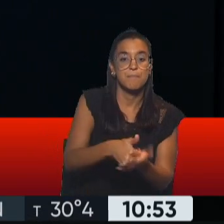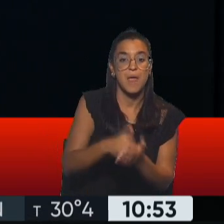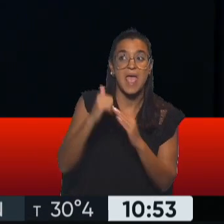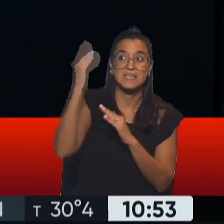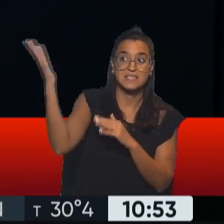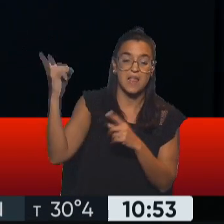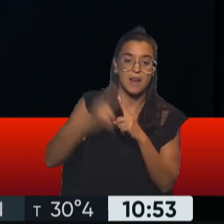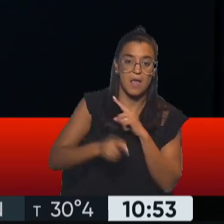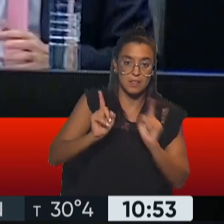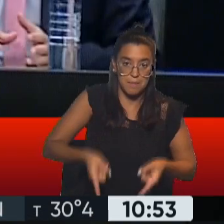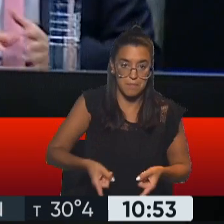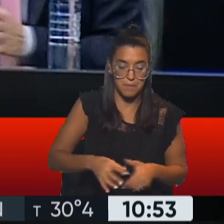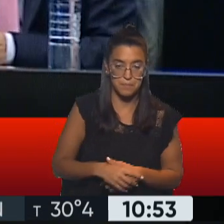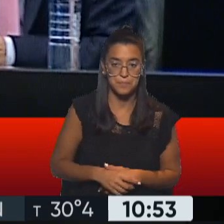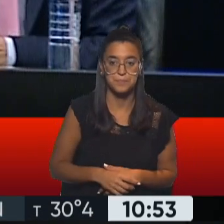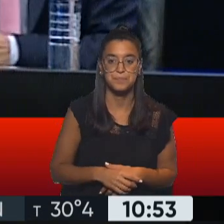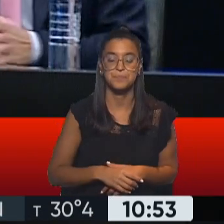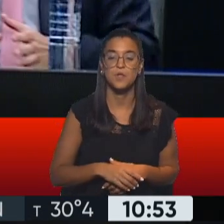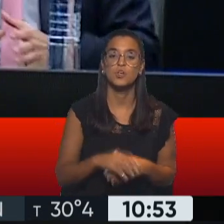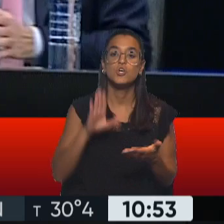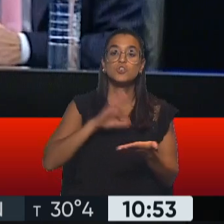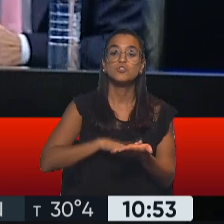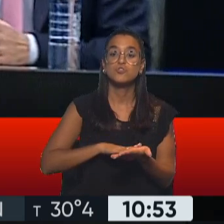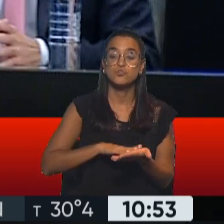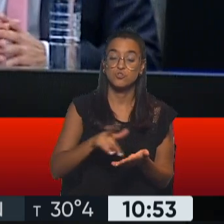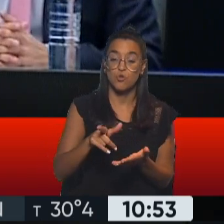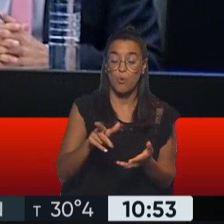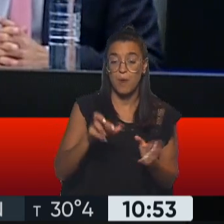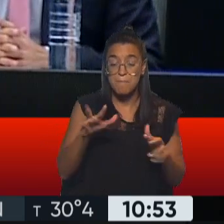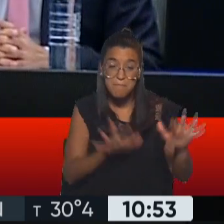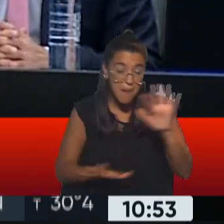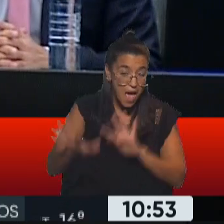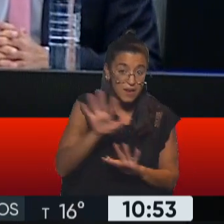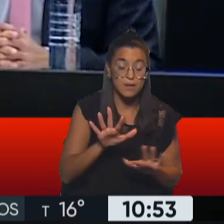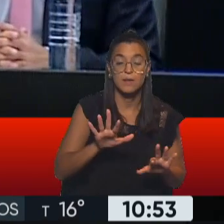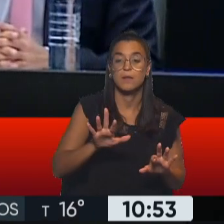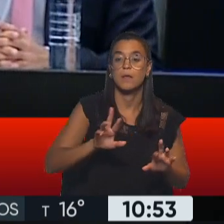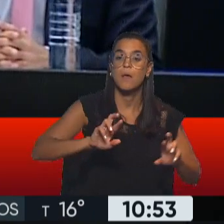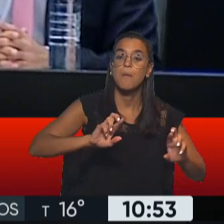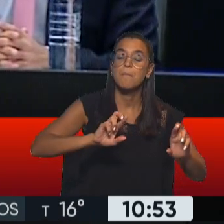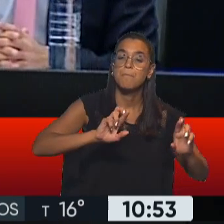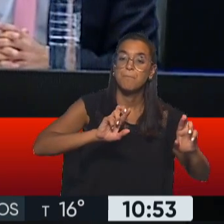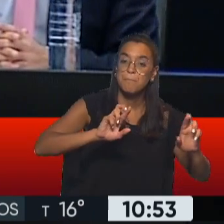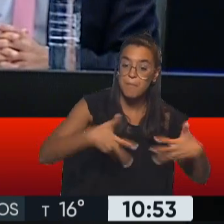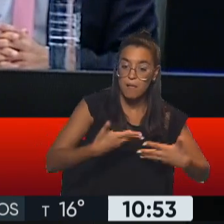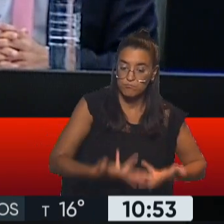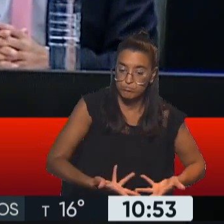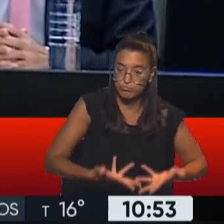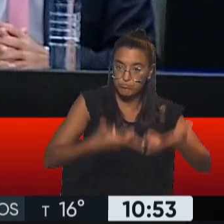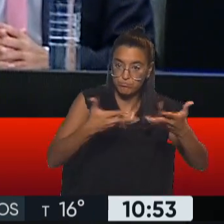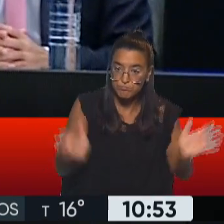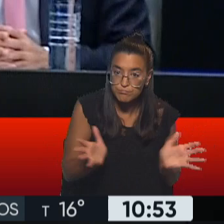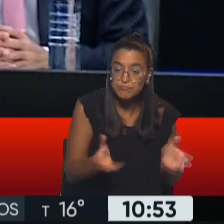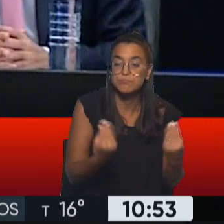externa directa. Desde el lado estructural, las políticas que promuevan el crecimiento, aquí lo